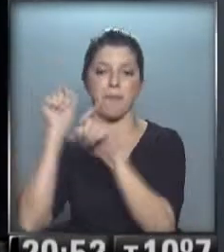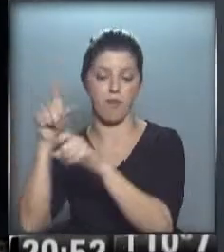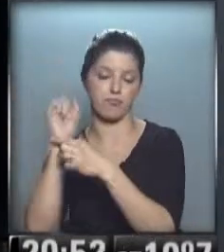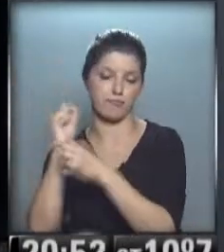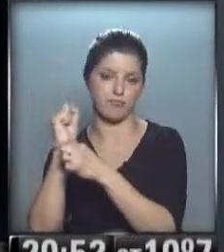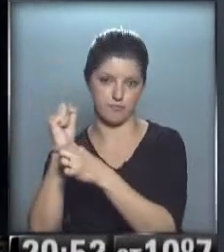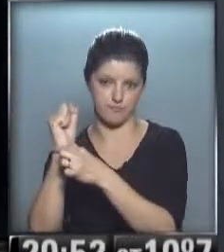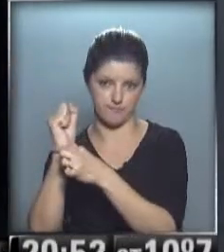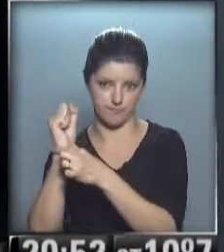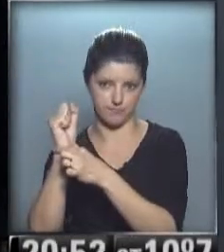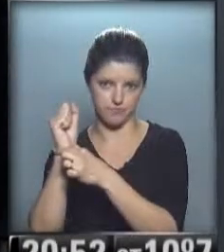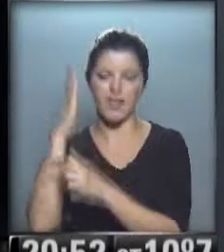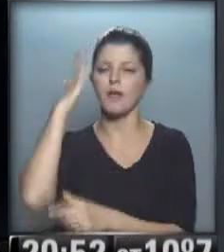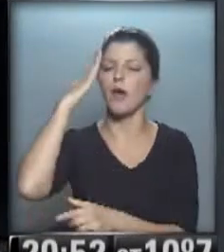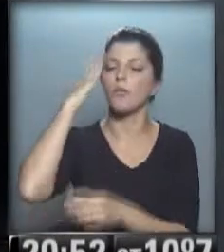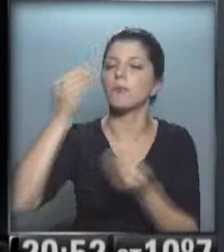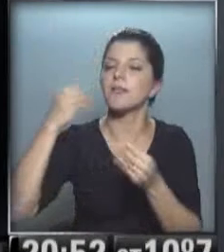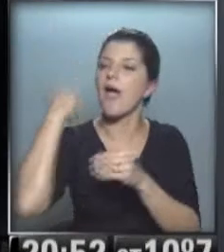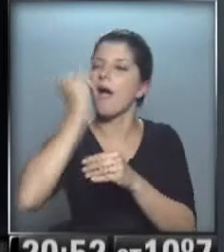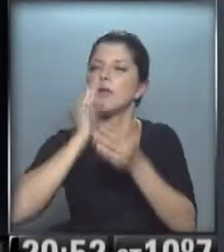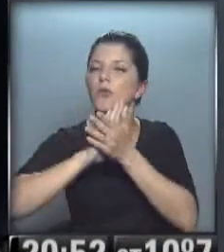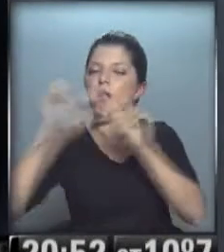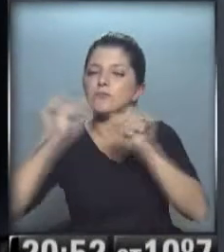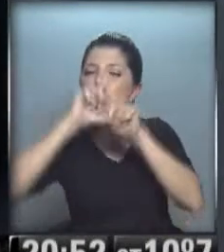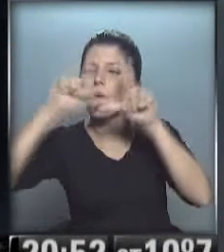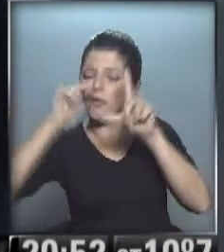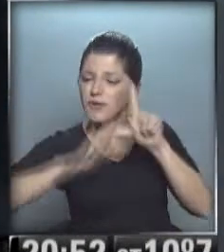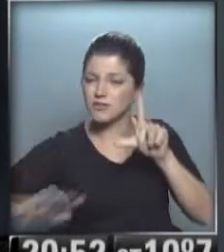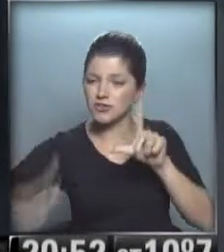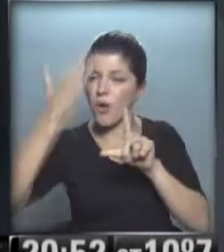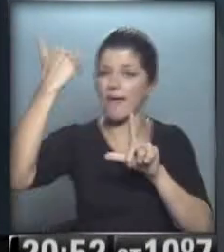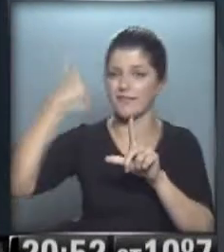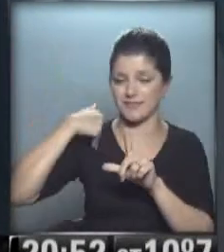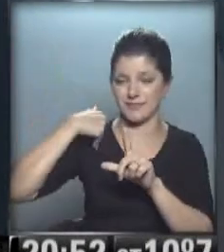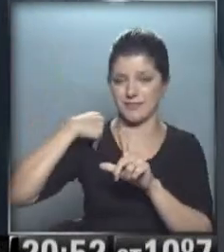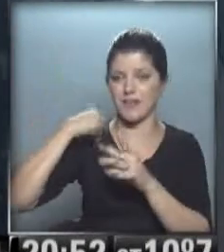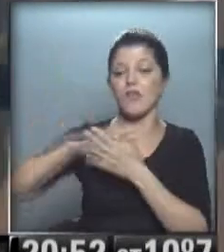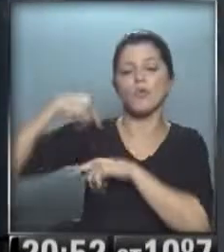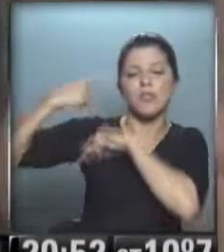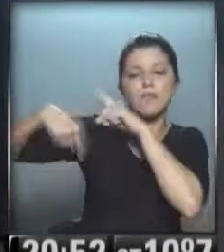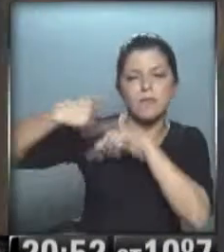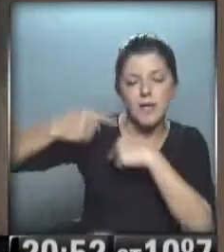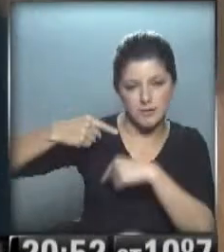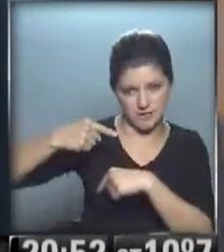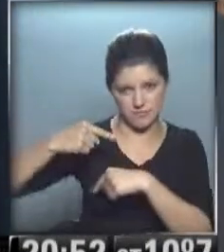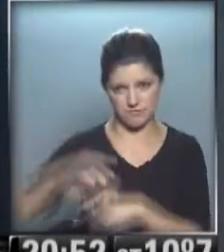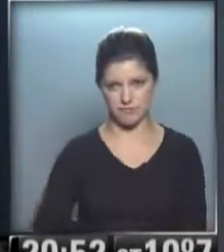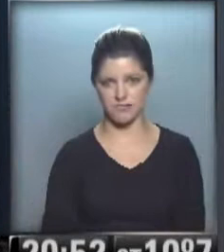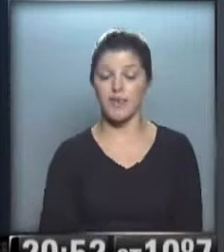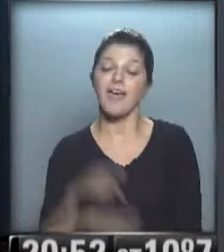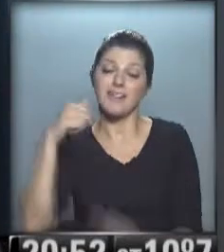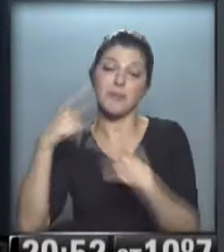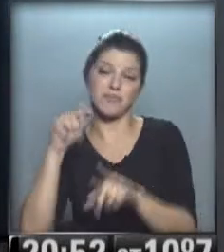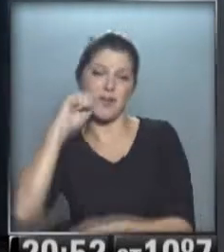Recuerdos. Porque justamente habla de los recuerdos de los niños respecto de sus orígenes. Música que le